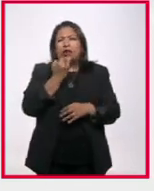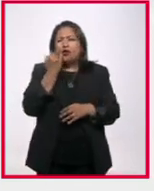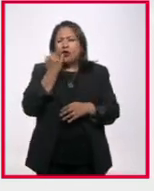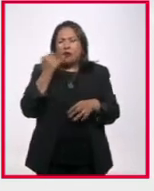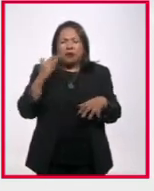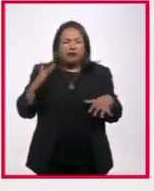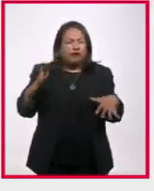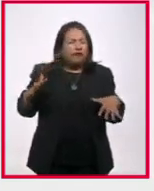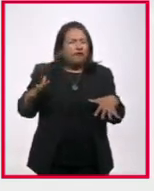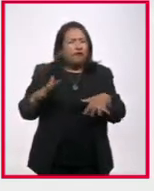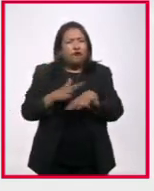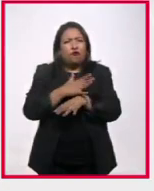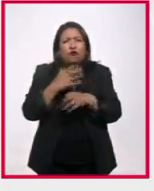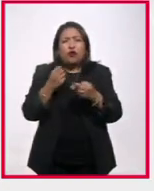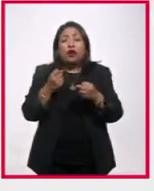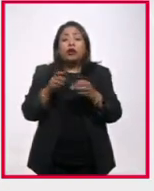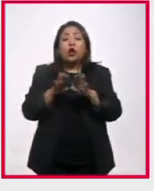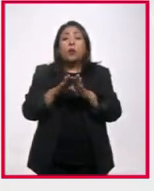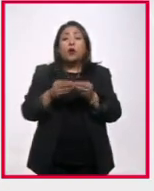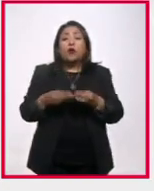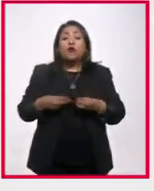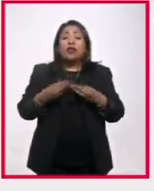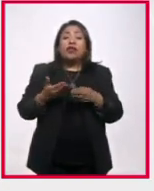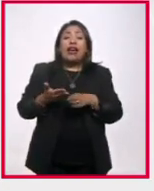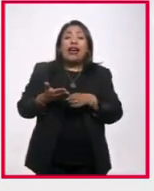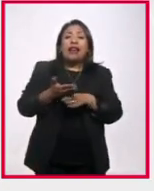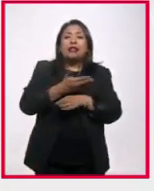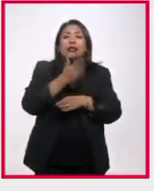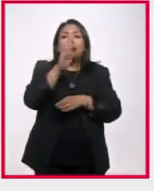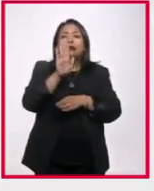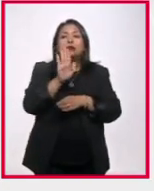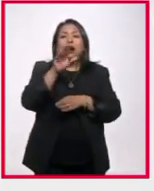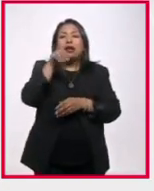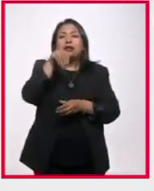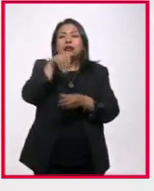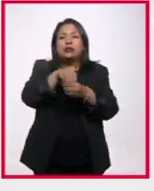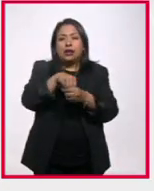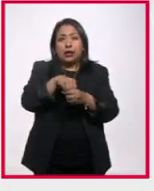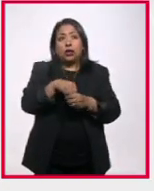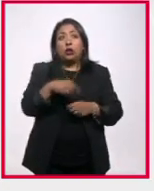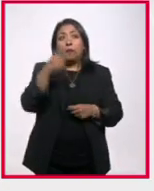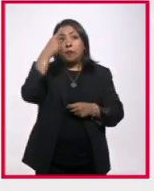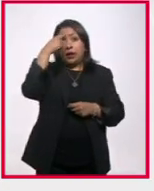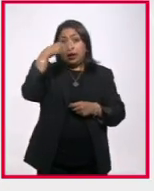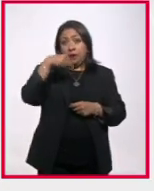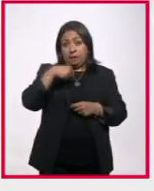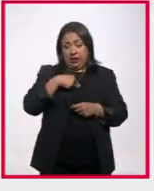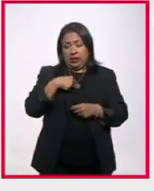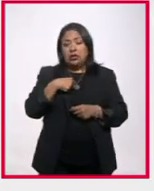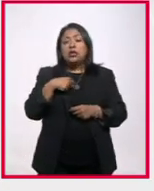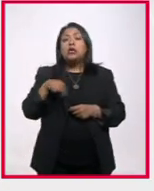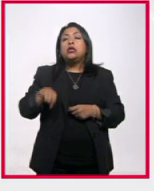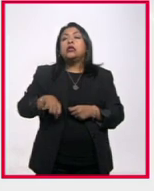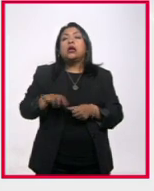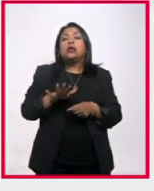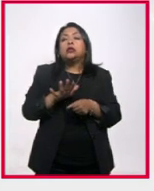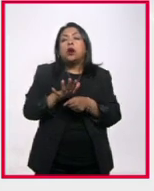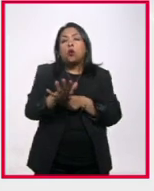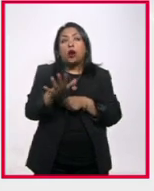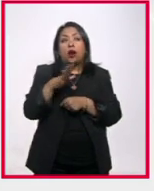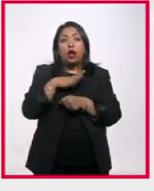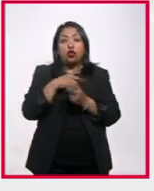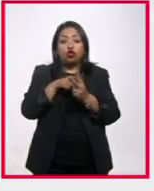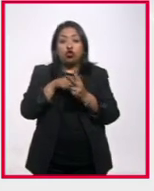como, la vida anterior es como un secreto. Para mí me interesa tener las